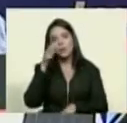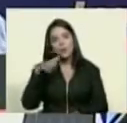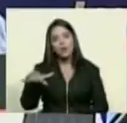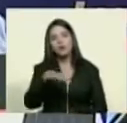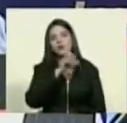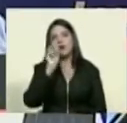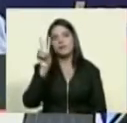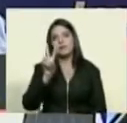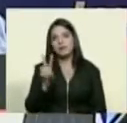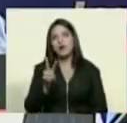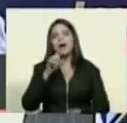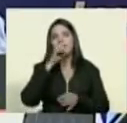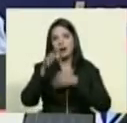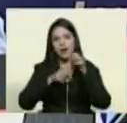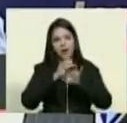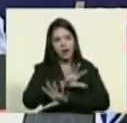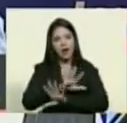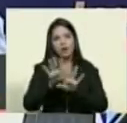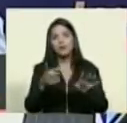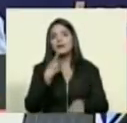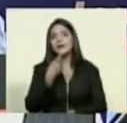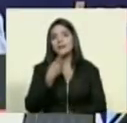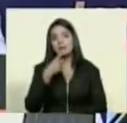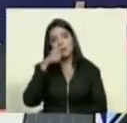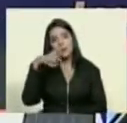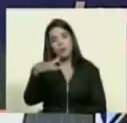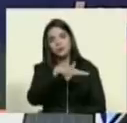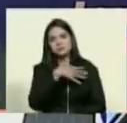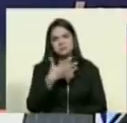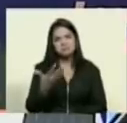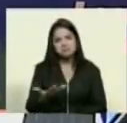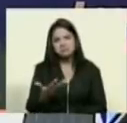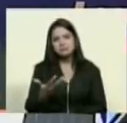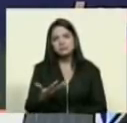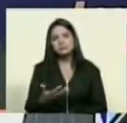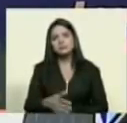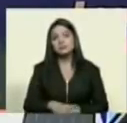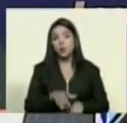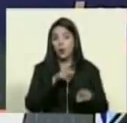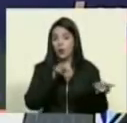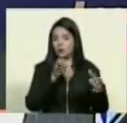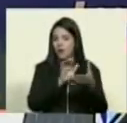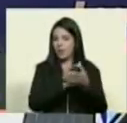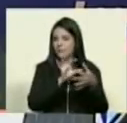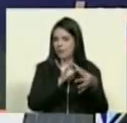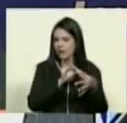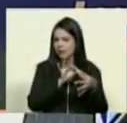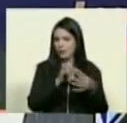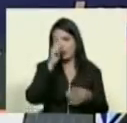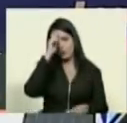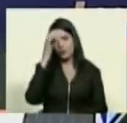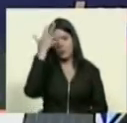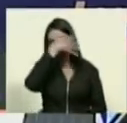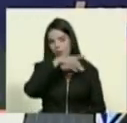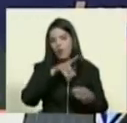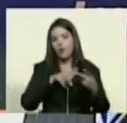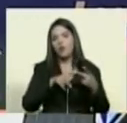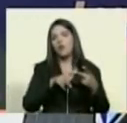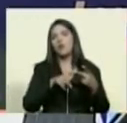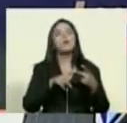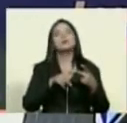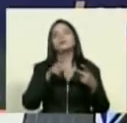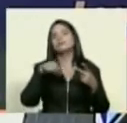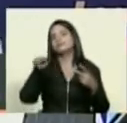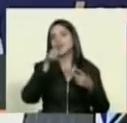El pueblo de Venezuela con claridad le está diciendo a la derecha, bueno, o sea, con esos amiguitos, Donald Trump, Michel Temer, Juan